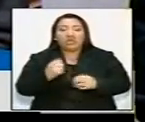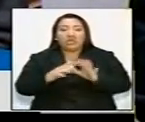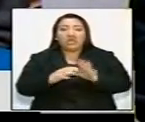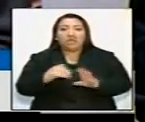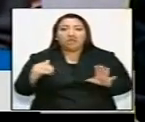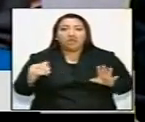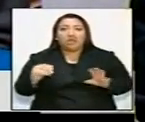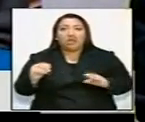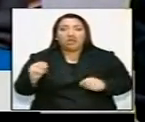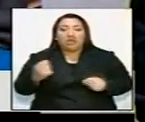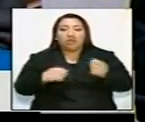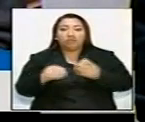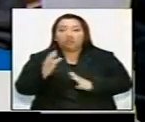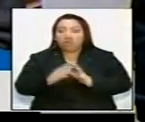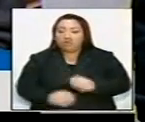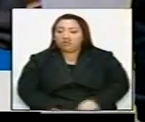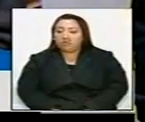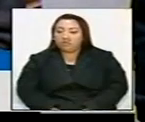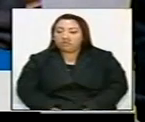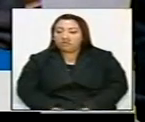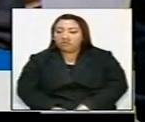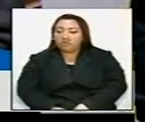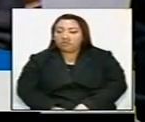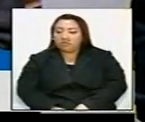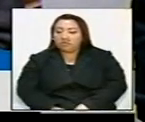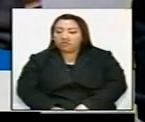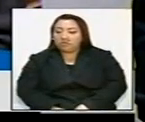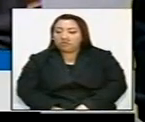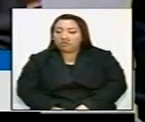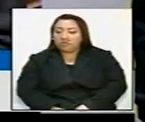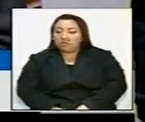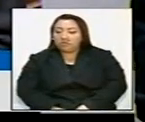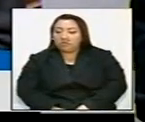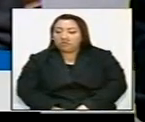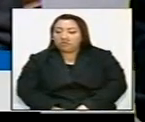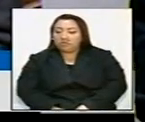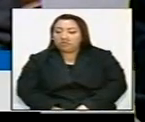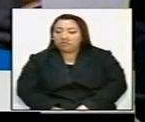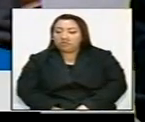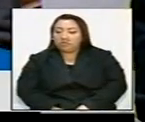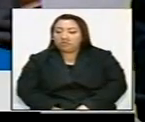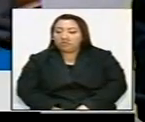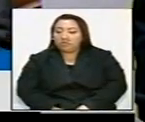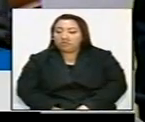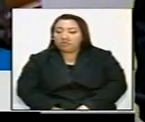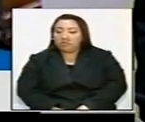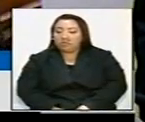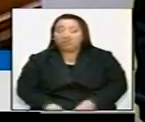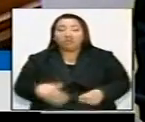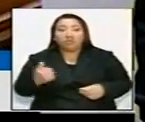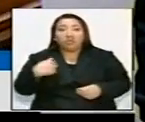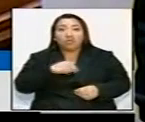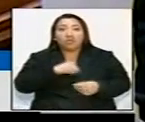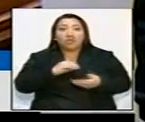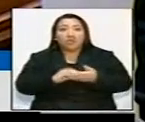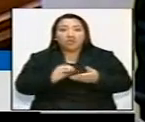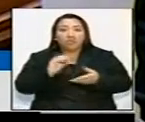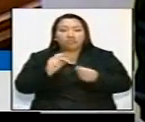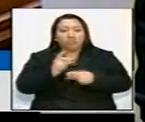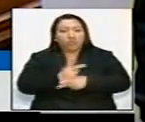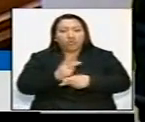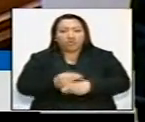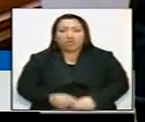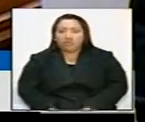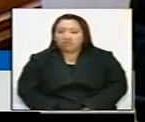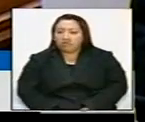siendo negocio, quítale la mitad. Y de repente lo que sale, a lo mejor te resultará. Entonces nosotros tenemos que tener mucho cuidado